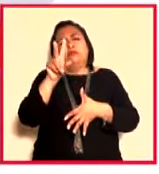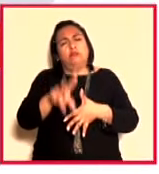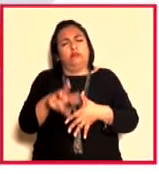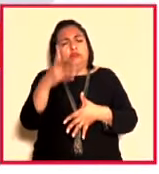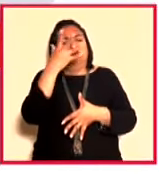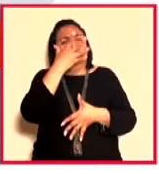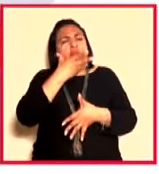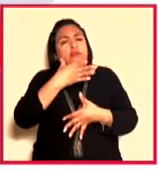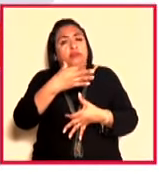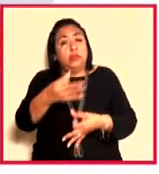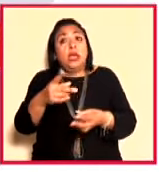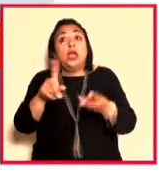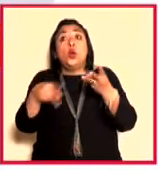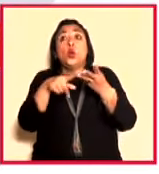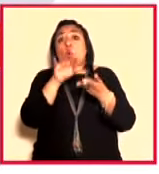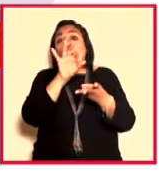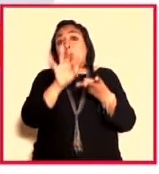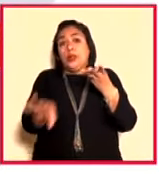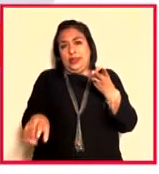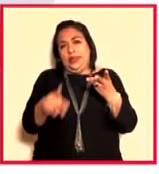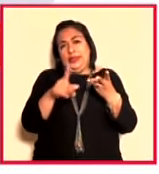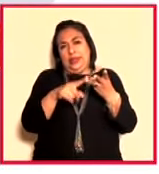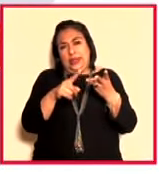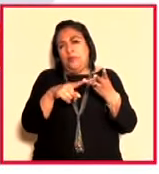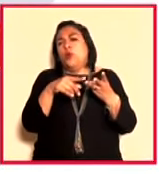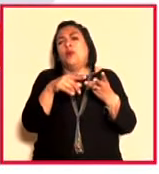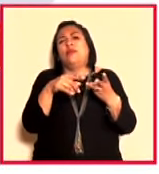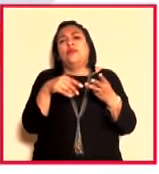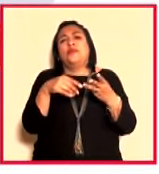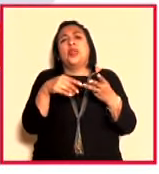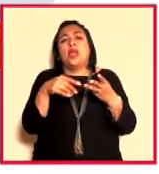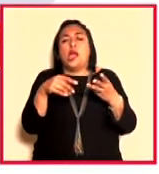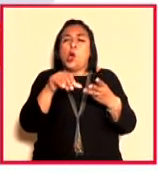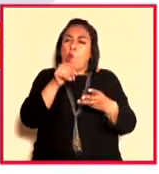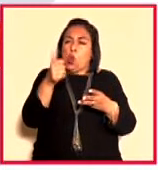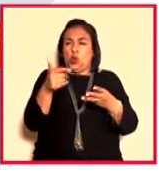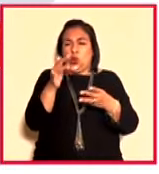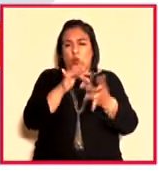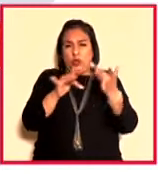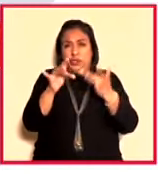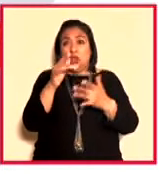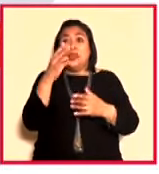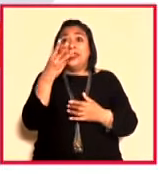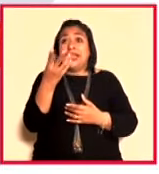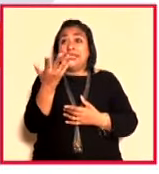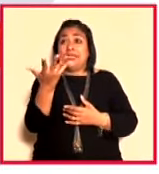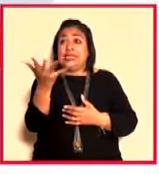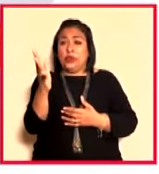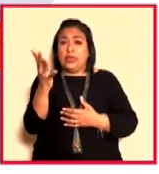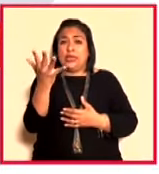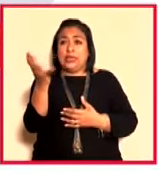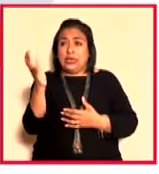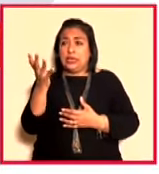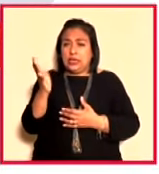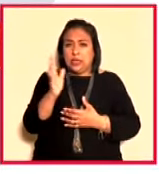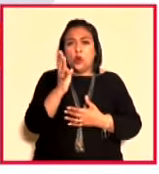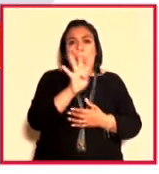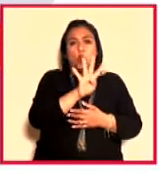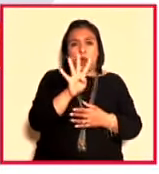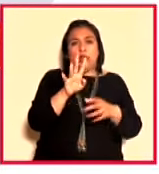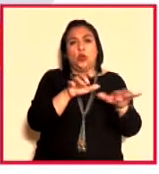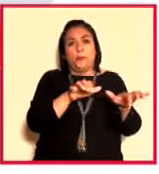Y finalmente ahora, en los últimos días de febrero, grabaremos otro disco con tres quintetos para cuarteto y piano